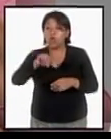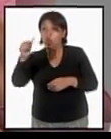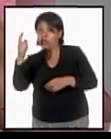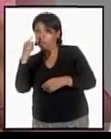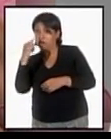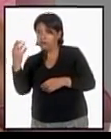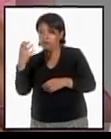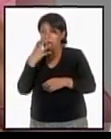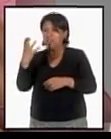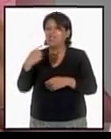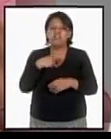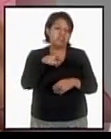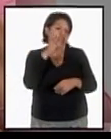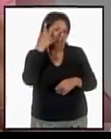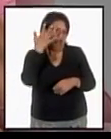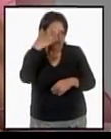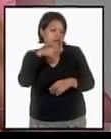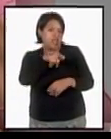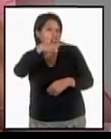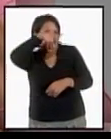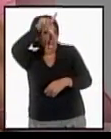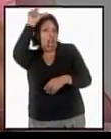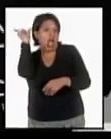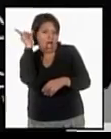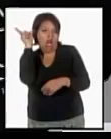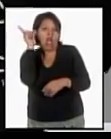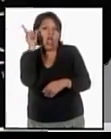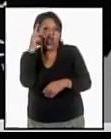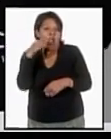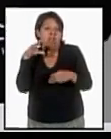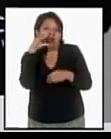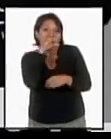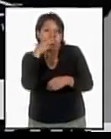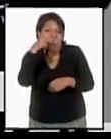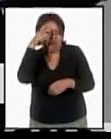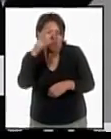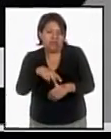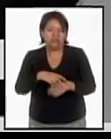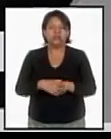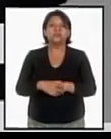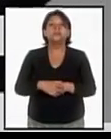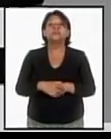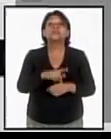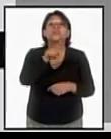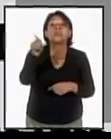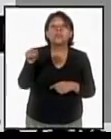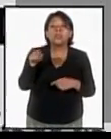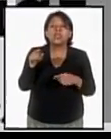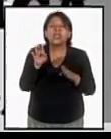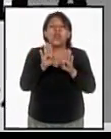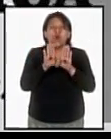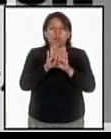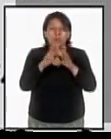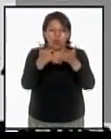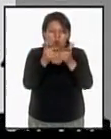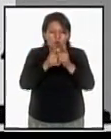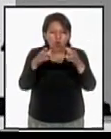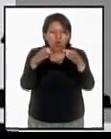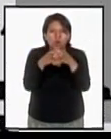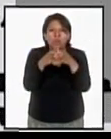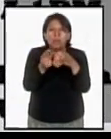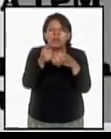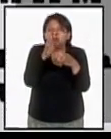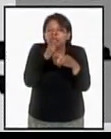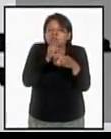me grita, pues es que ya ve cómo se pone loco este pinche negro. Una silente e ignorada comunidad alzó la voz